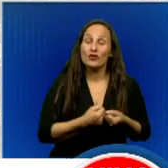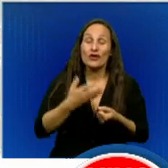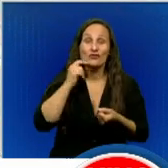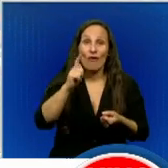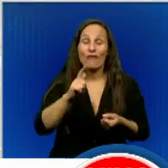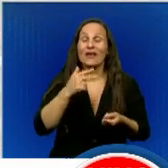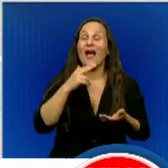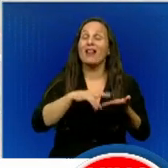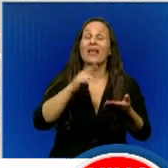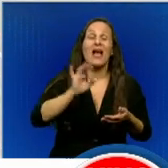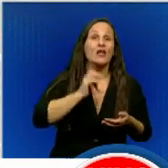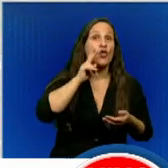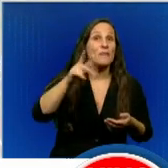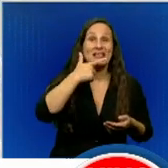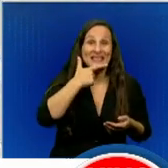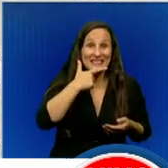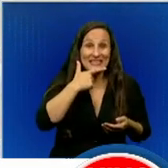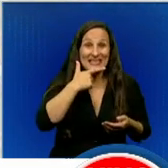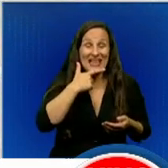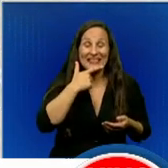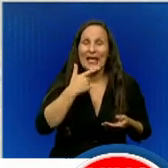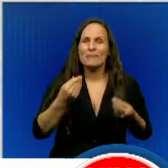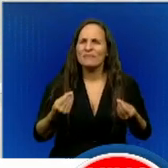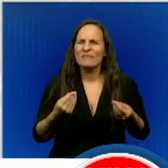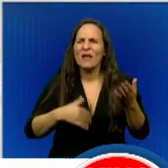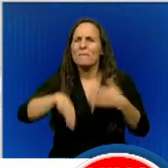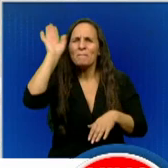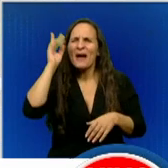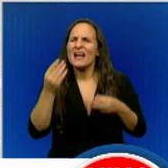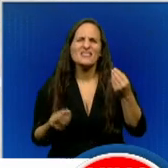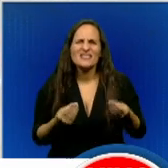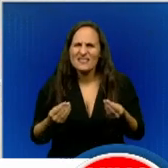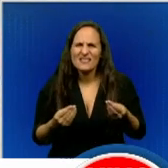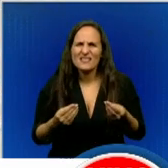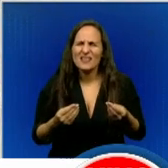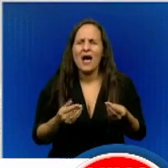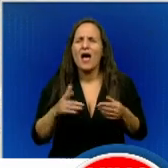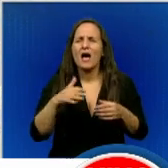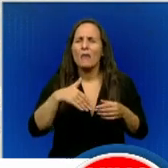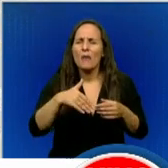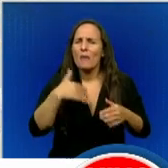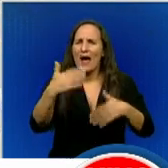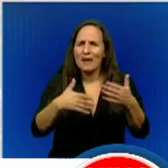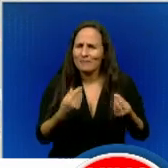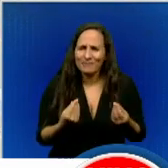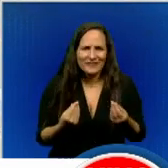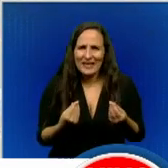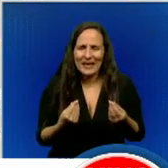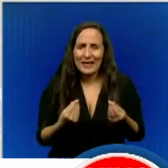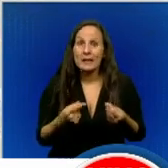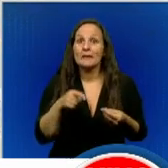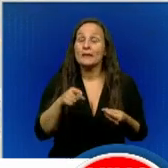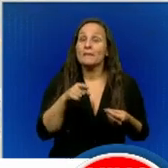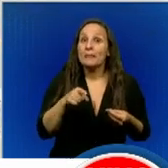2017 se concentra fundamentalmente en las siguientes consecuencias porque